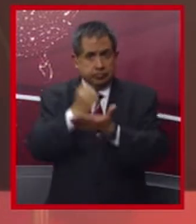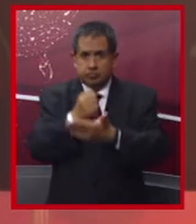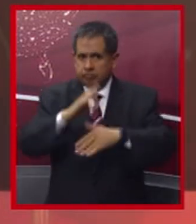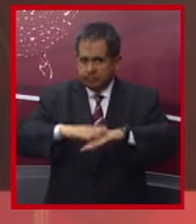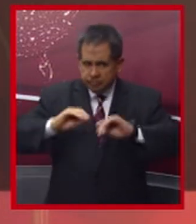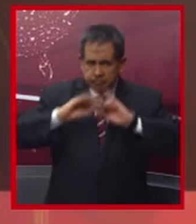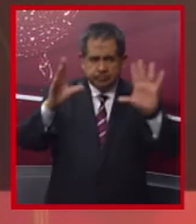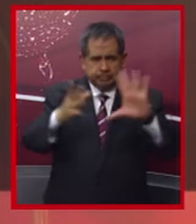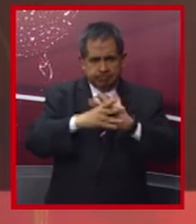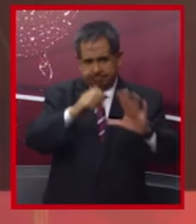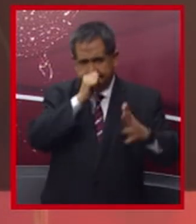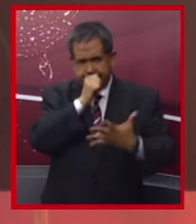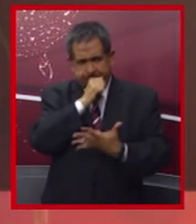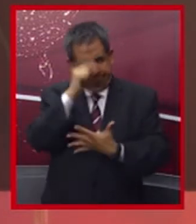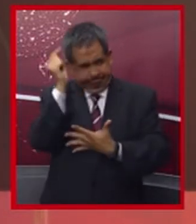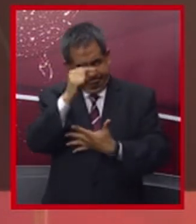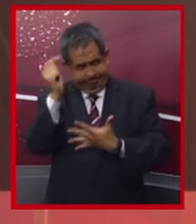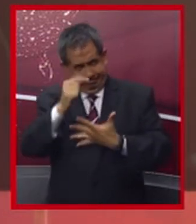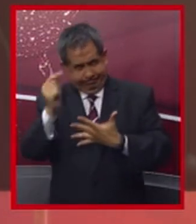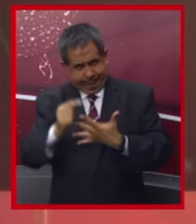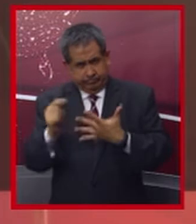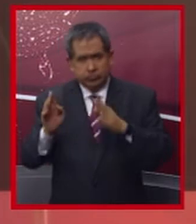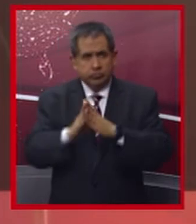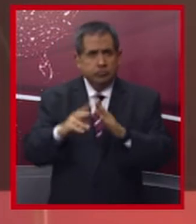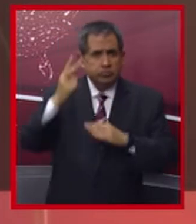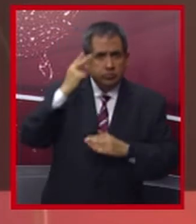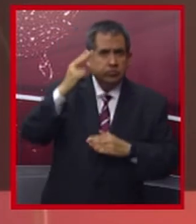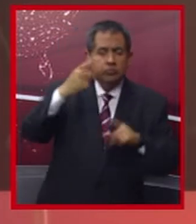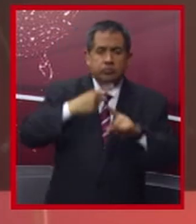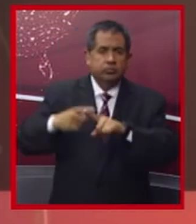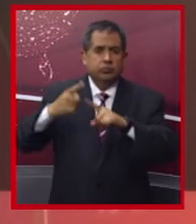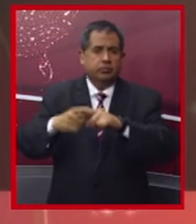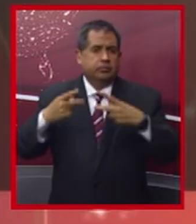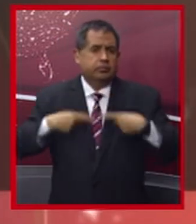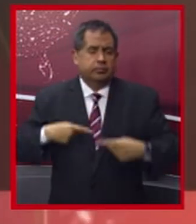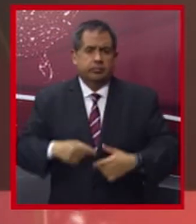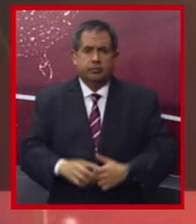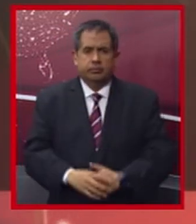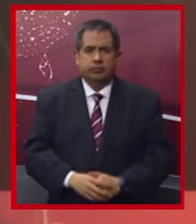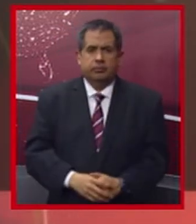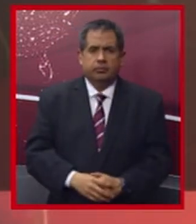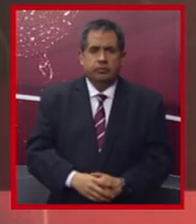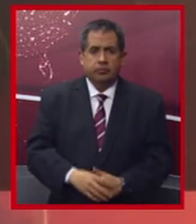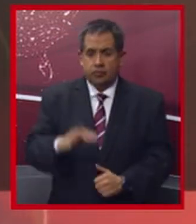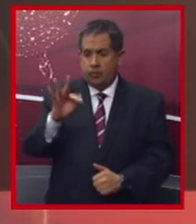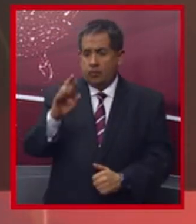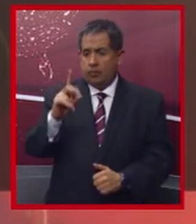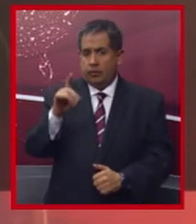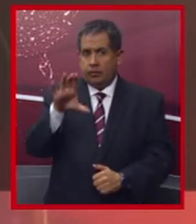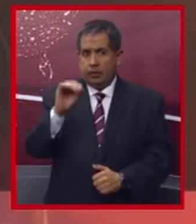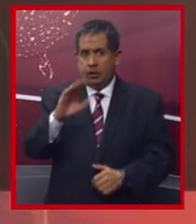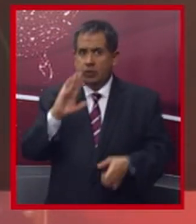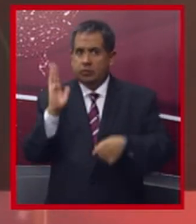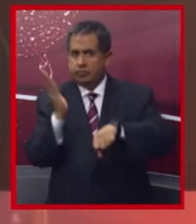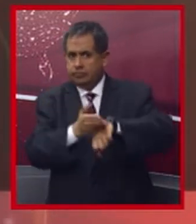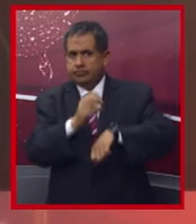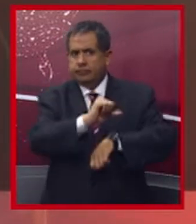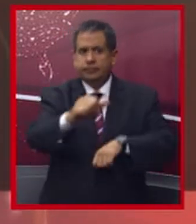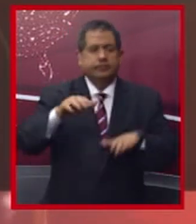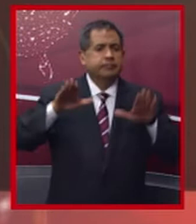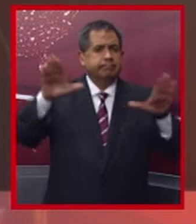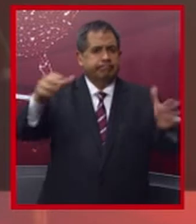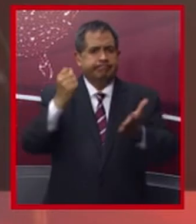y exacta los términos y condiciones del contrato con el que vuelan todos los pasajeros. Profeco podrá sancionar a las